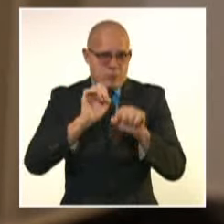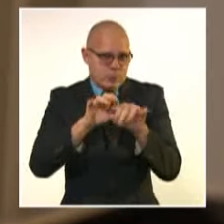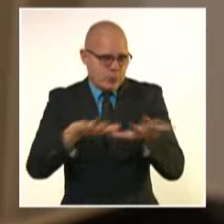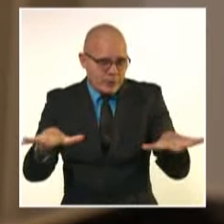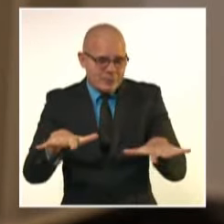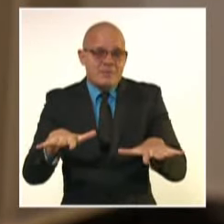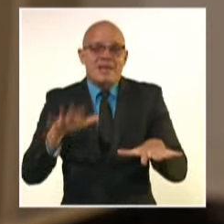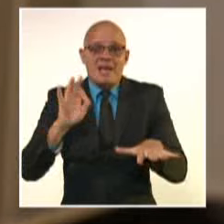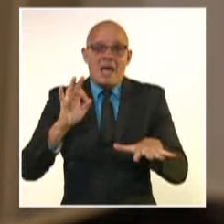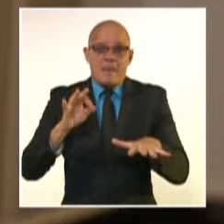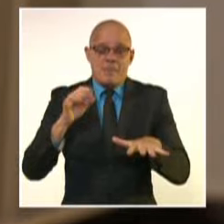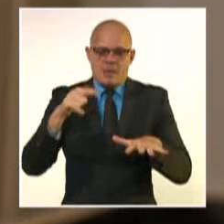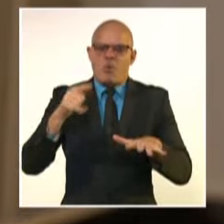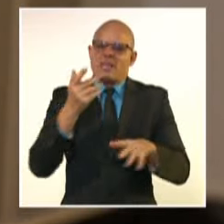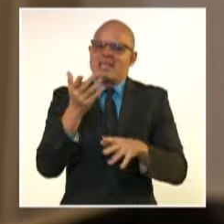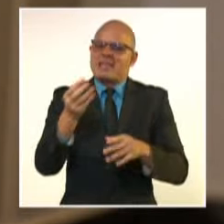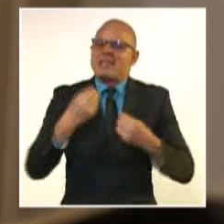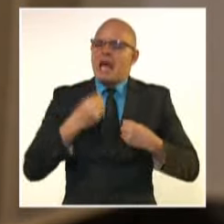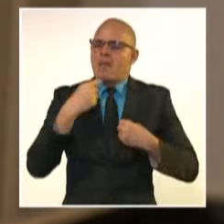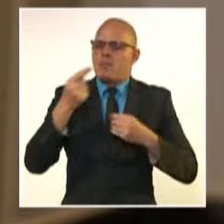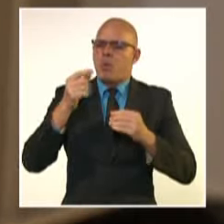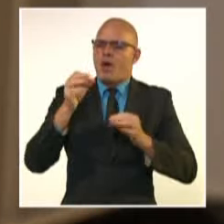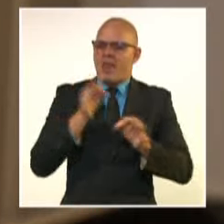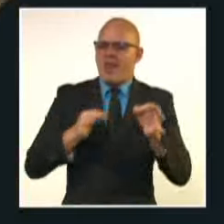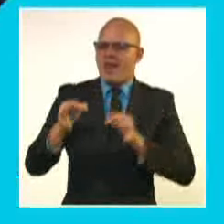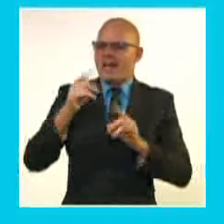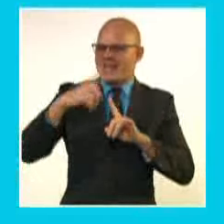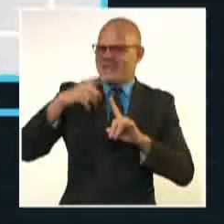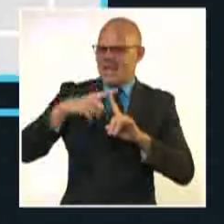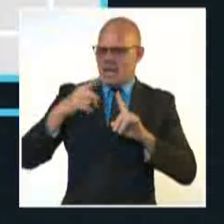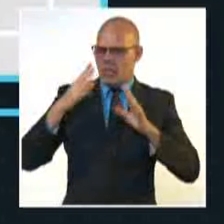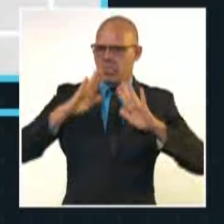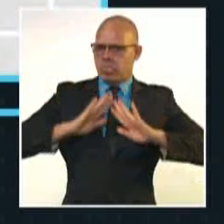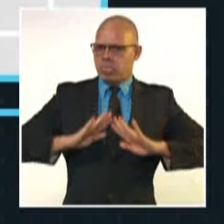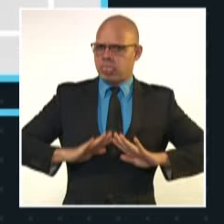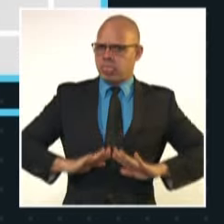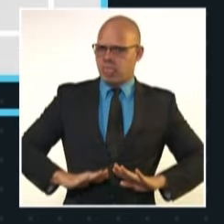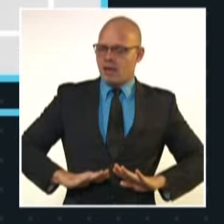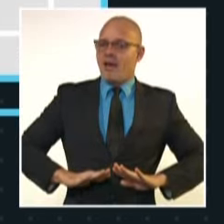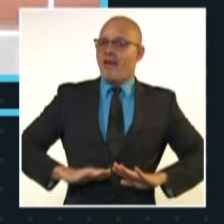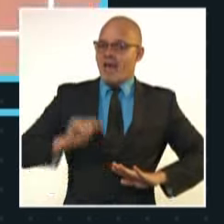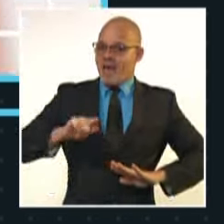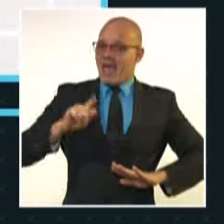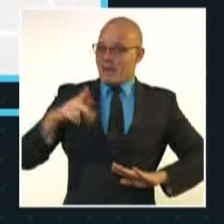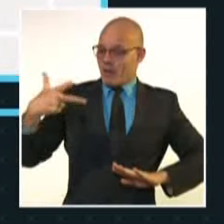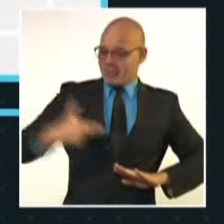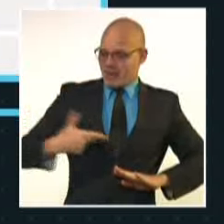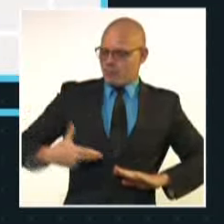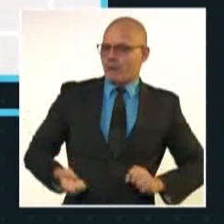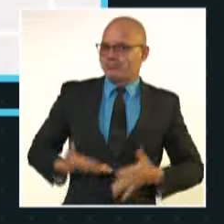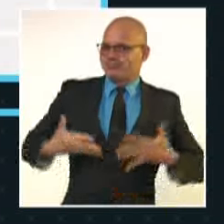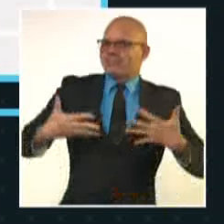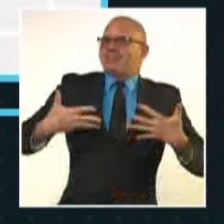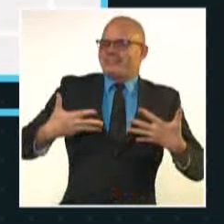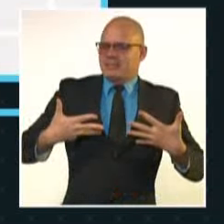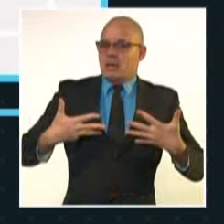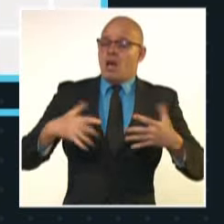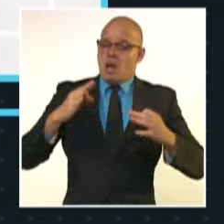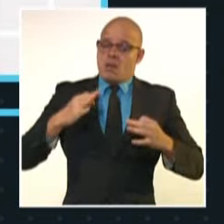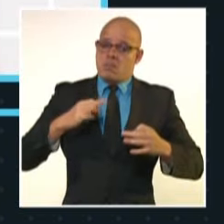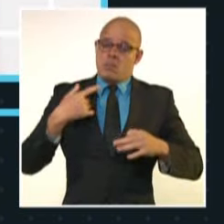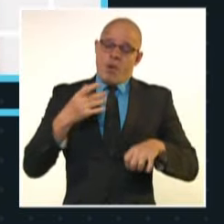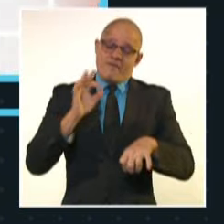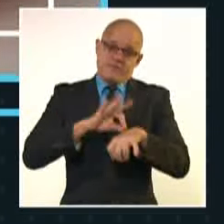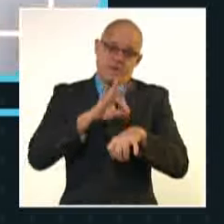esas células T reguladoras como parte de la acción del virus. Esto implica entonces que el organismo tiene menos posibilidades de regular